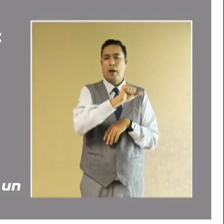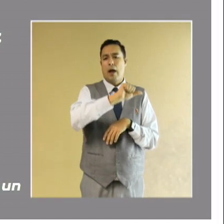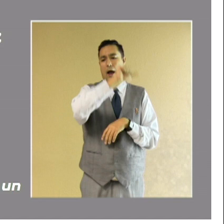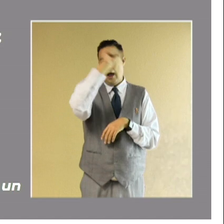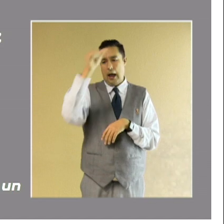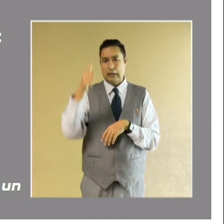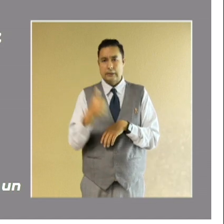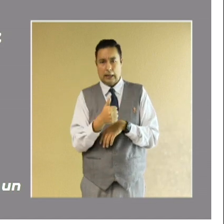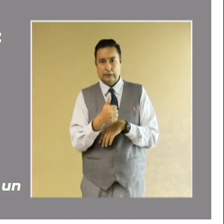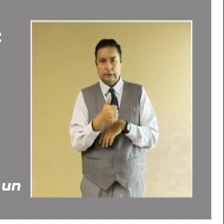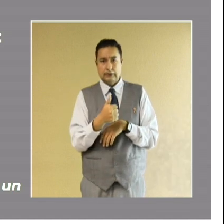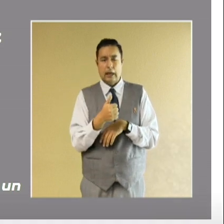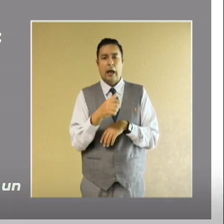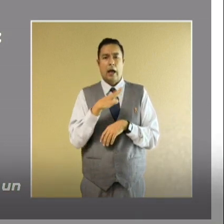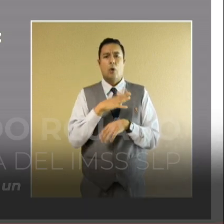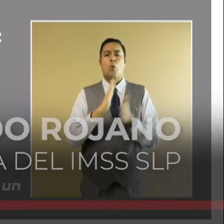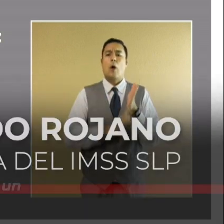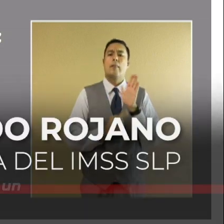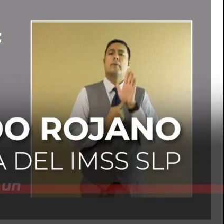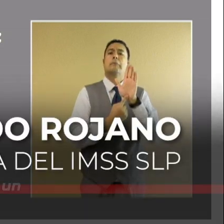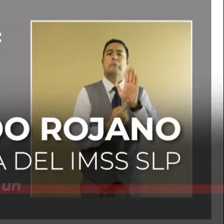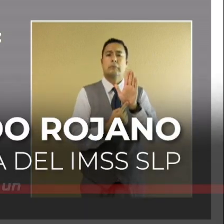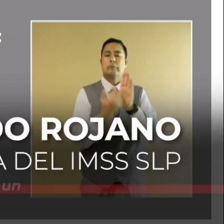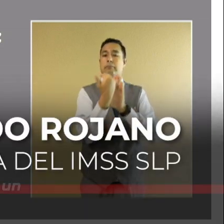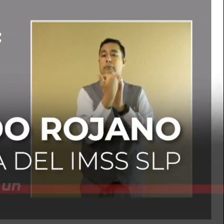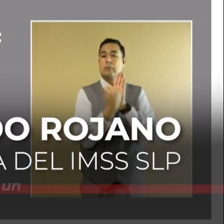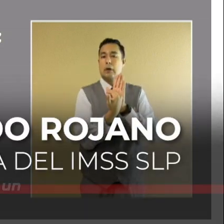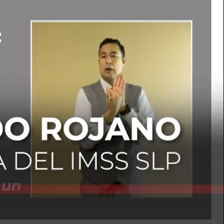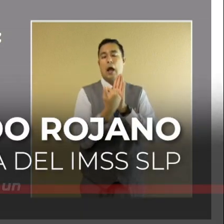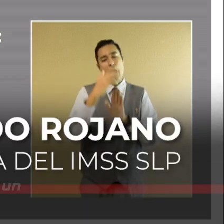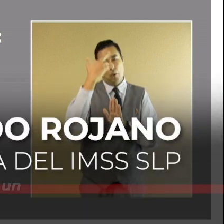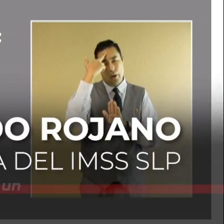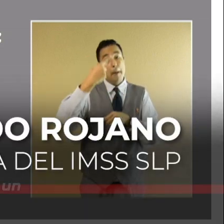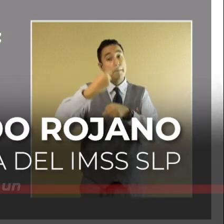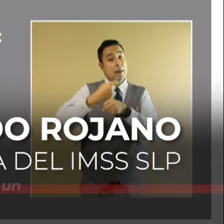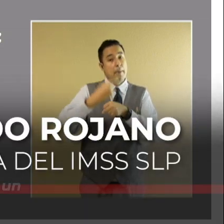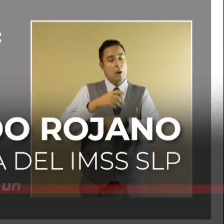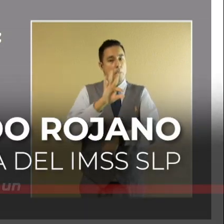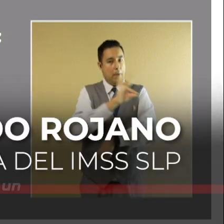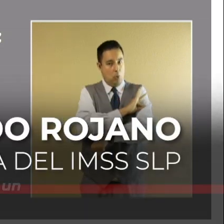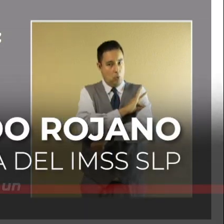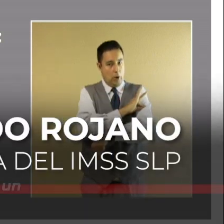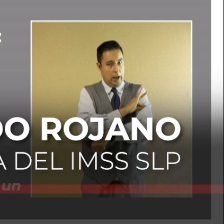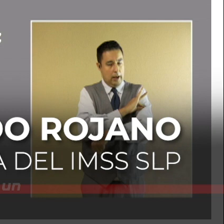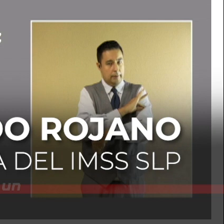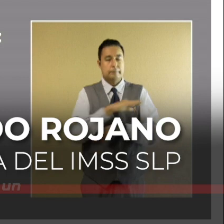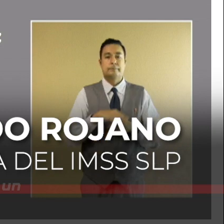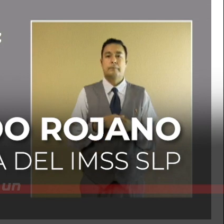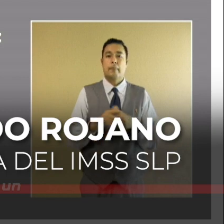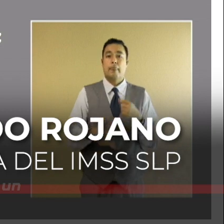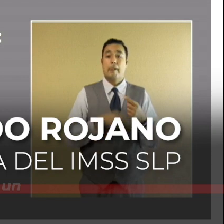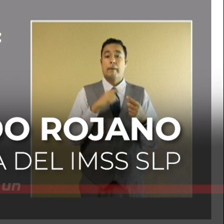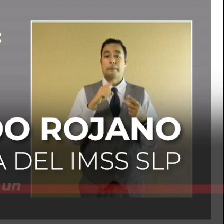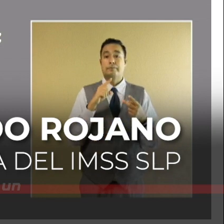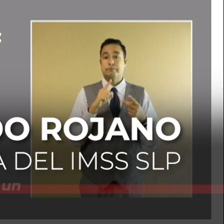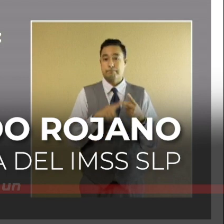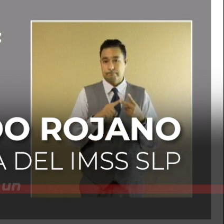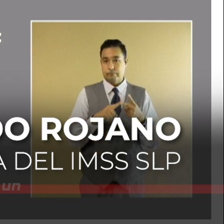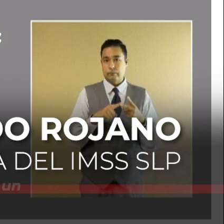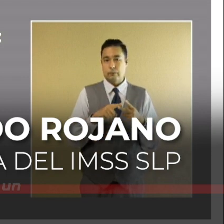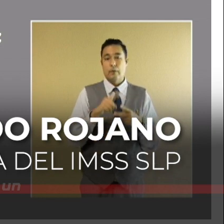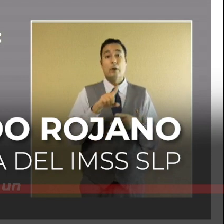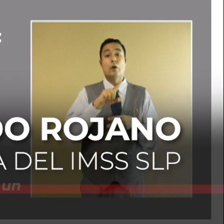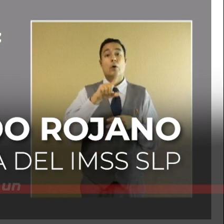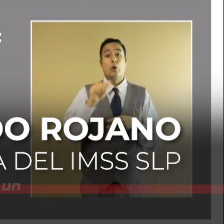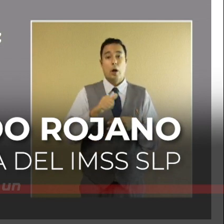los documentos a presentar son el comprobante de la primera dosis de vacunación astrazéneca la hoja de registro ante el